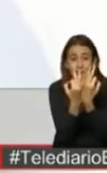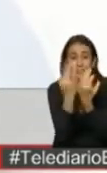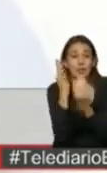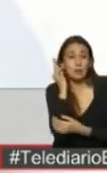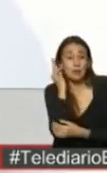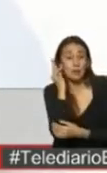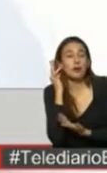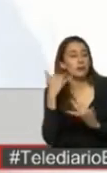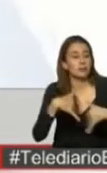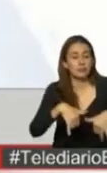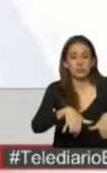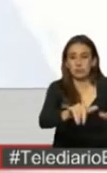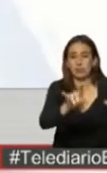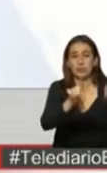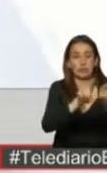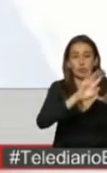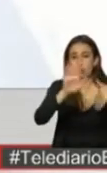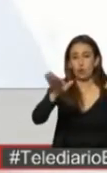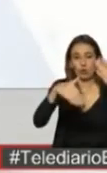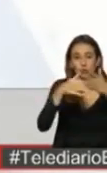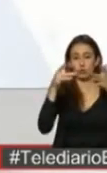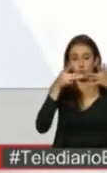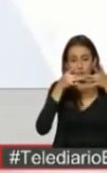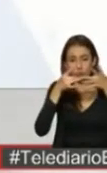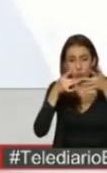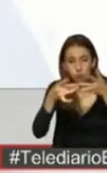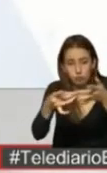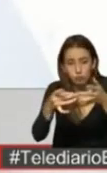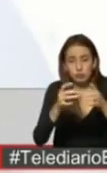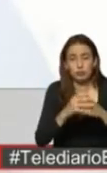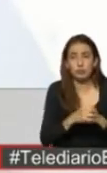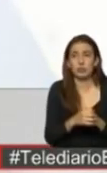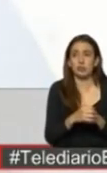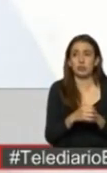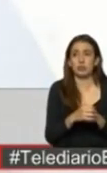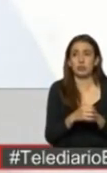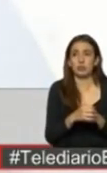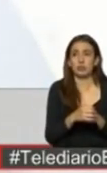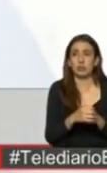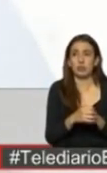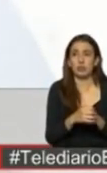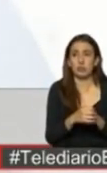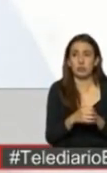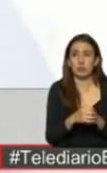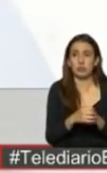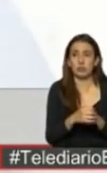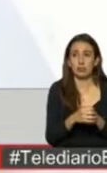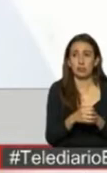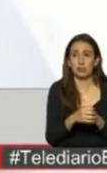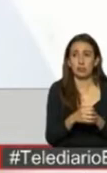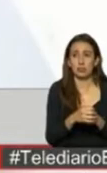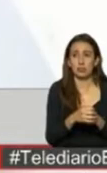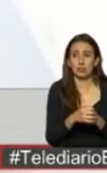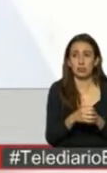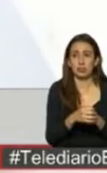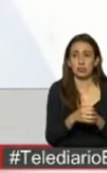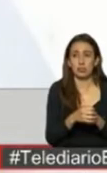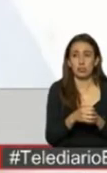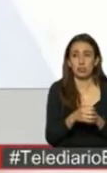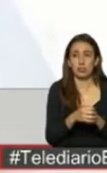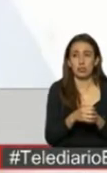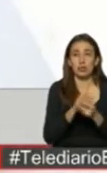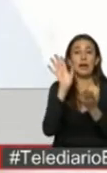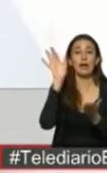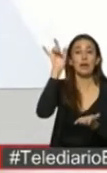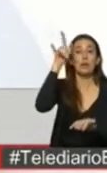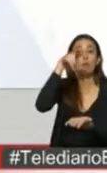está haciendo el seguimiento día a día. Y con respecto al tema de los vuelos, creo que es la segunda pregunta,